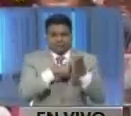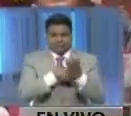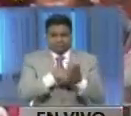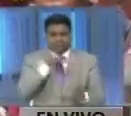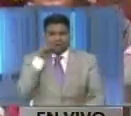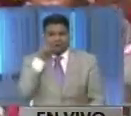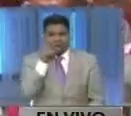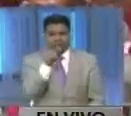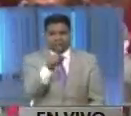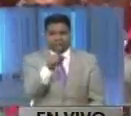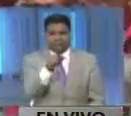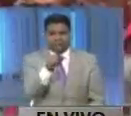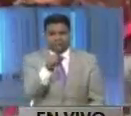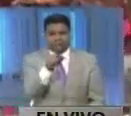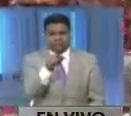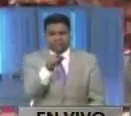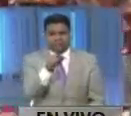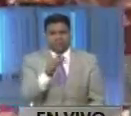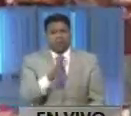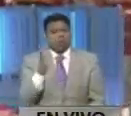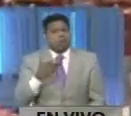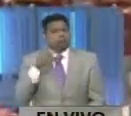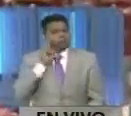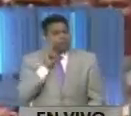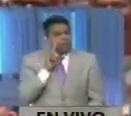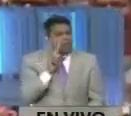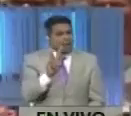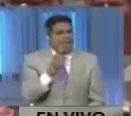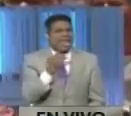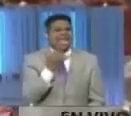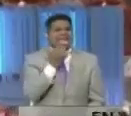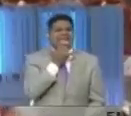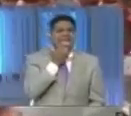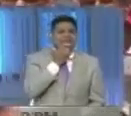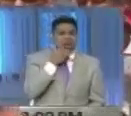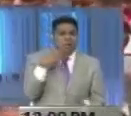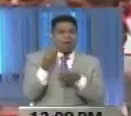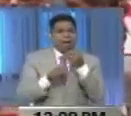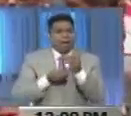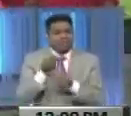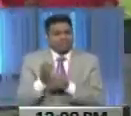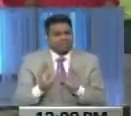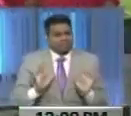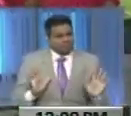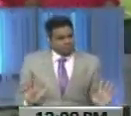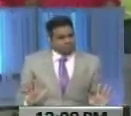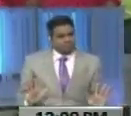Ahí es cuando ellos se van a dar cuenta del error que están cometiendo.